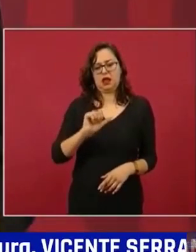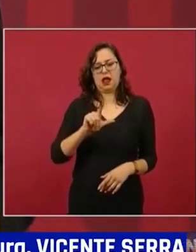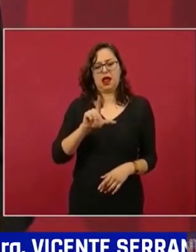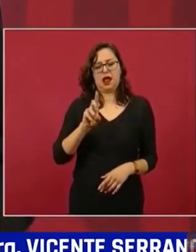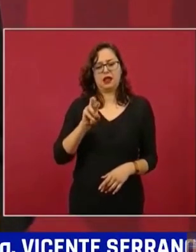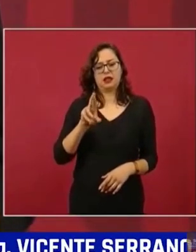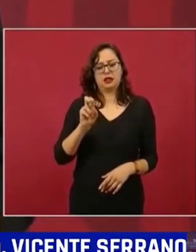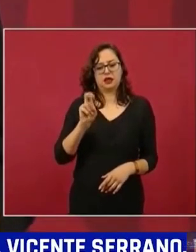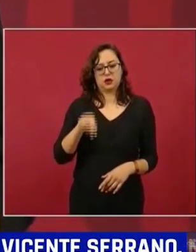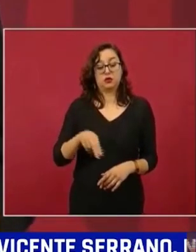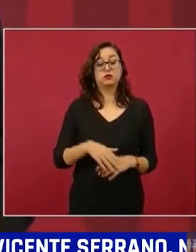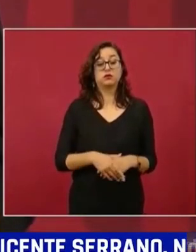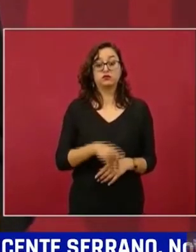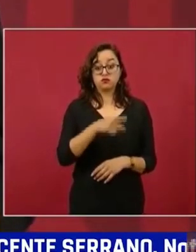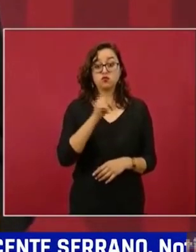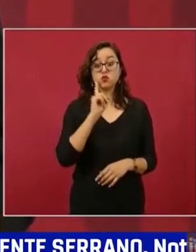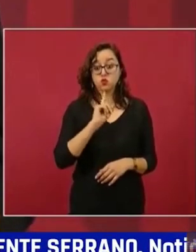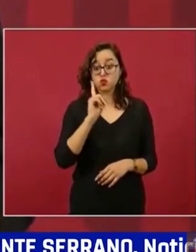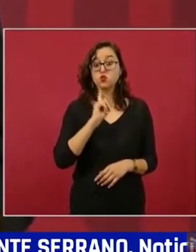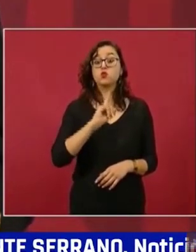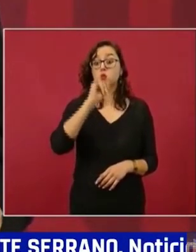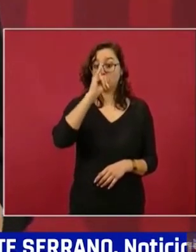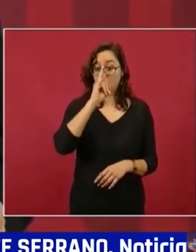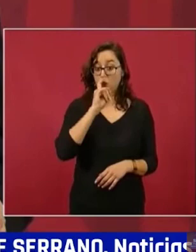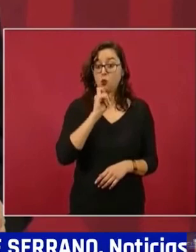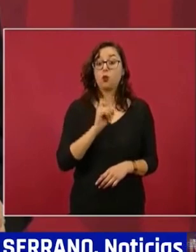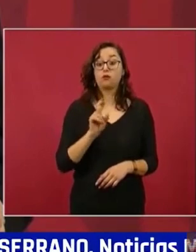y muy guapa la señora,